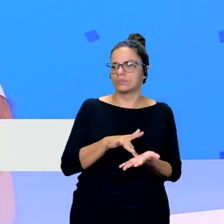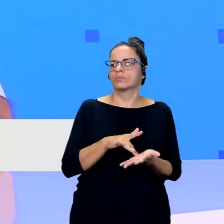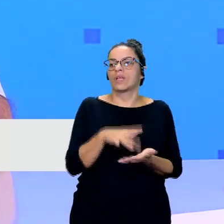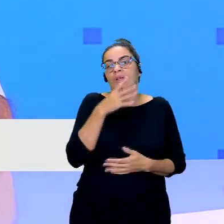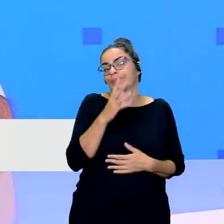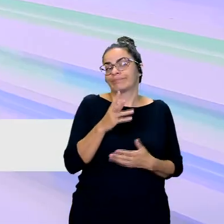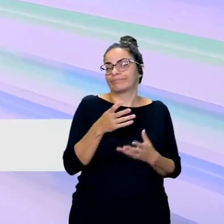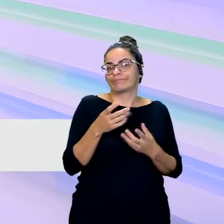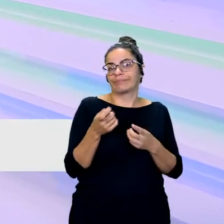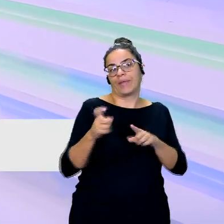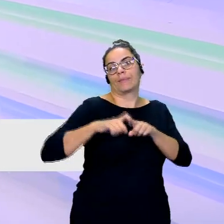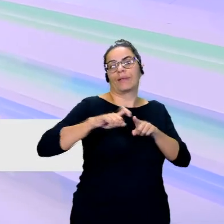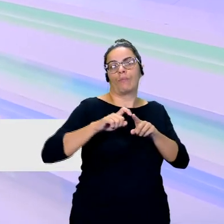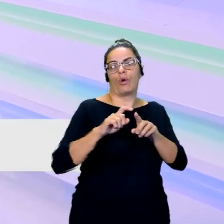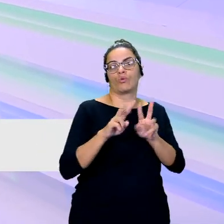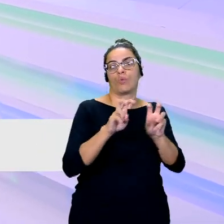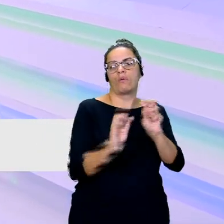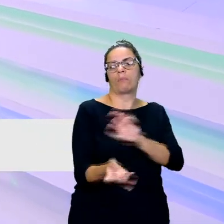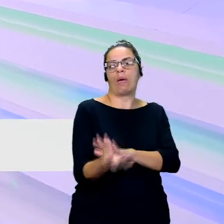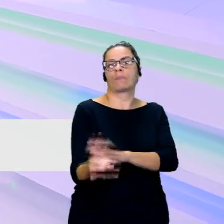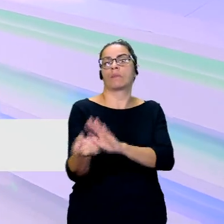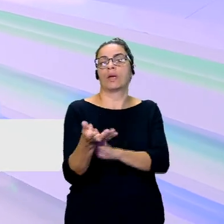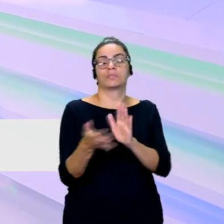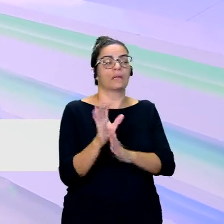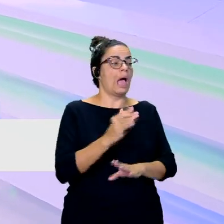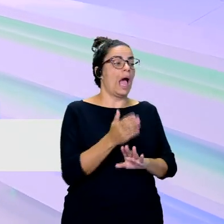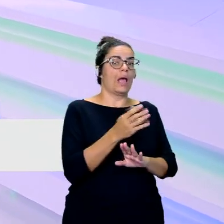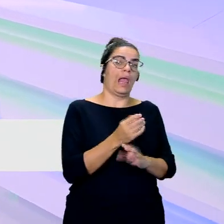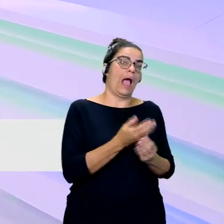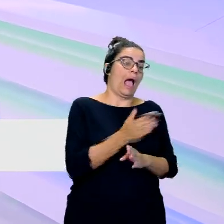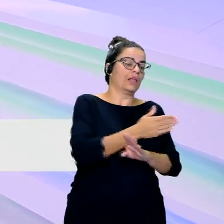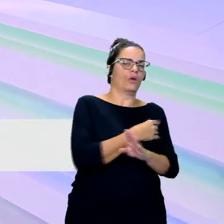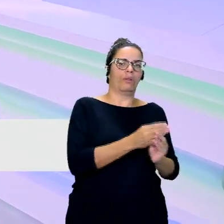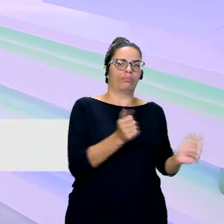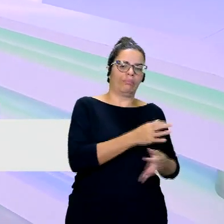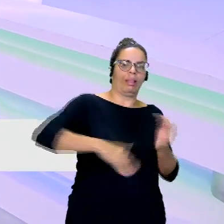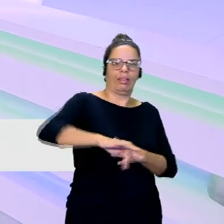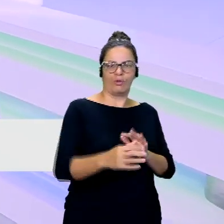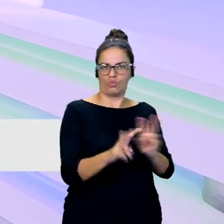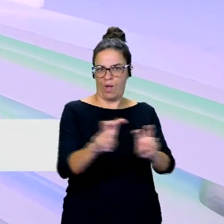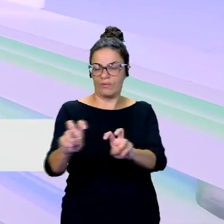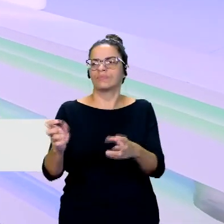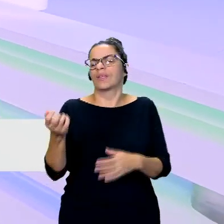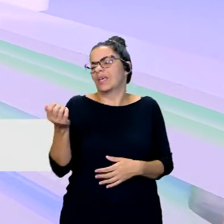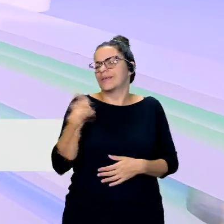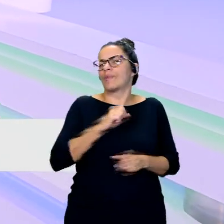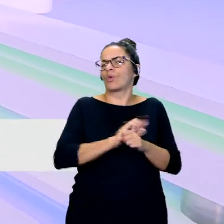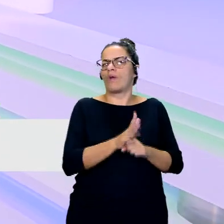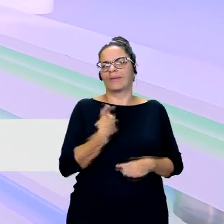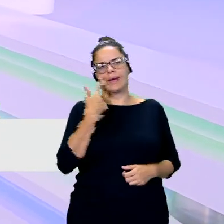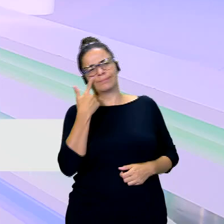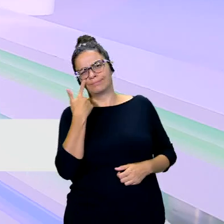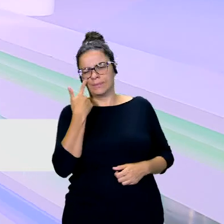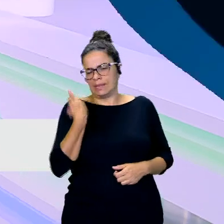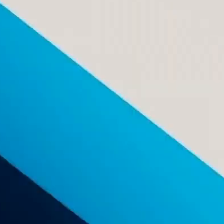aparecen nuevas variantes, van sustituyendo a las anteriores, y lo que sí hemos visto con el COVID, y creemos que estamos aprendiendo, es que no es una